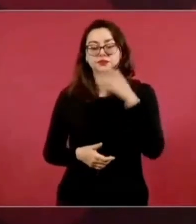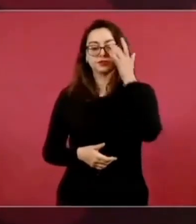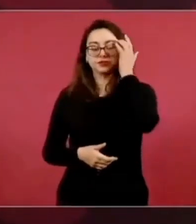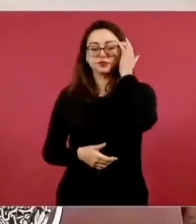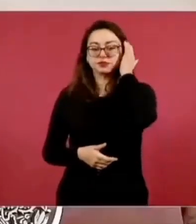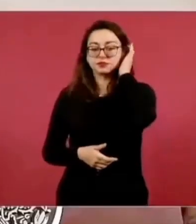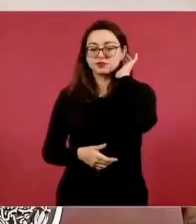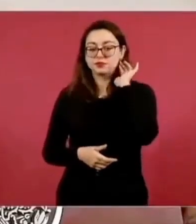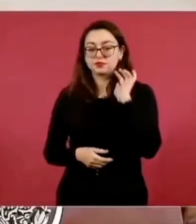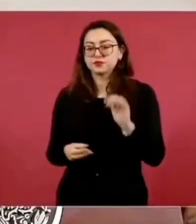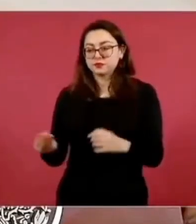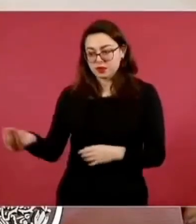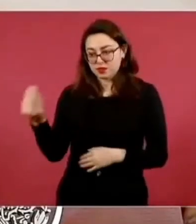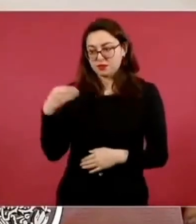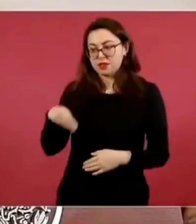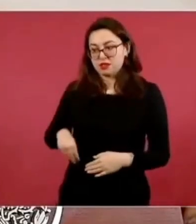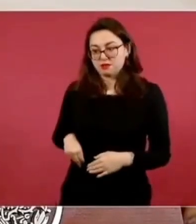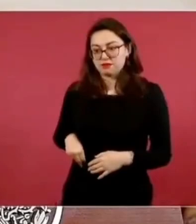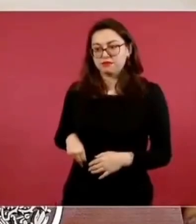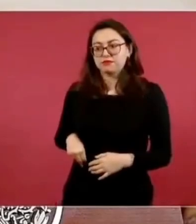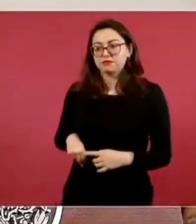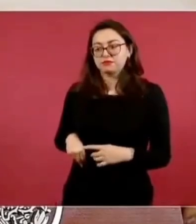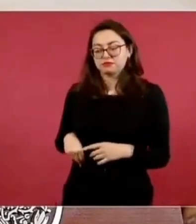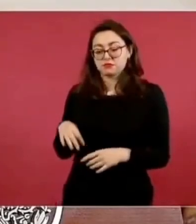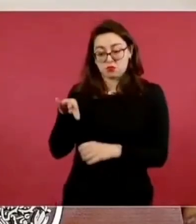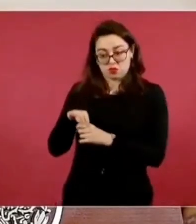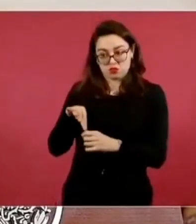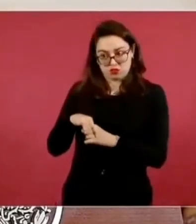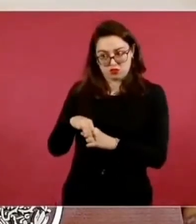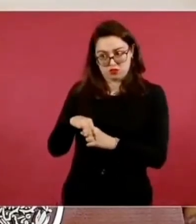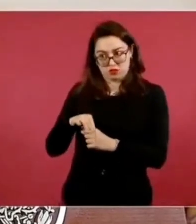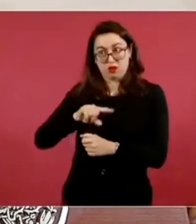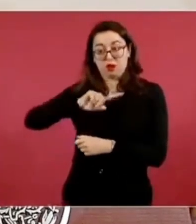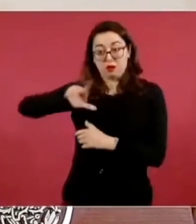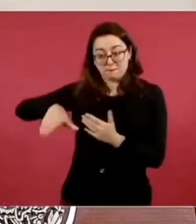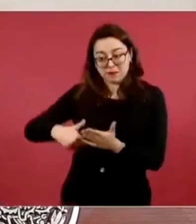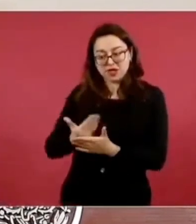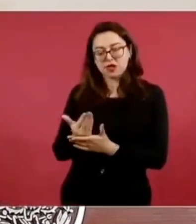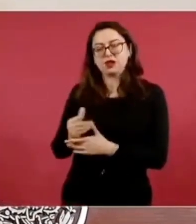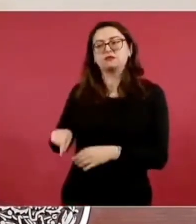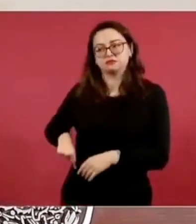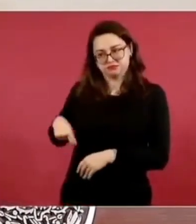la elección te la devuelvo era